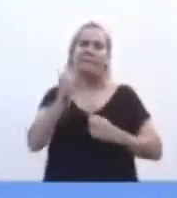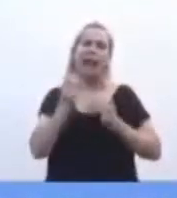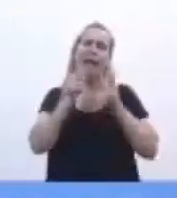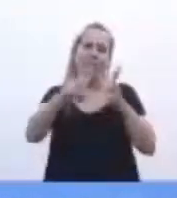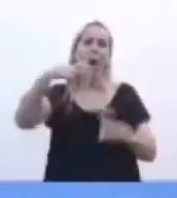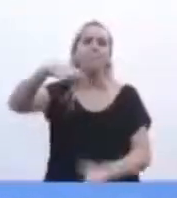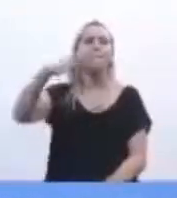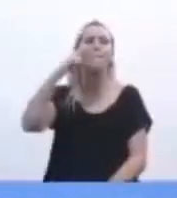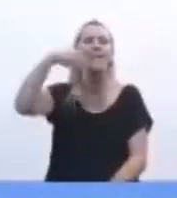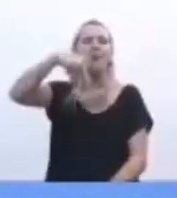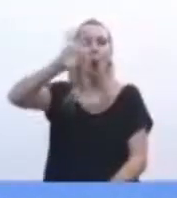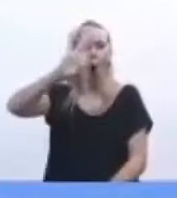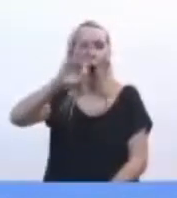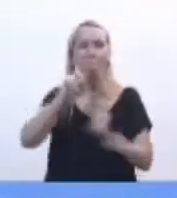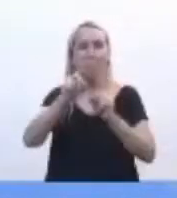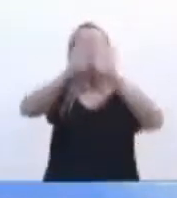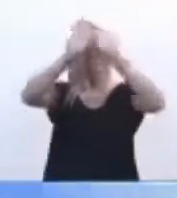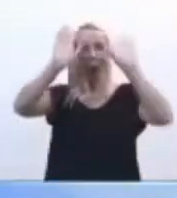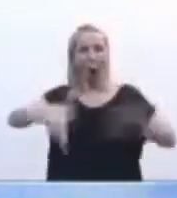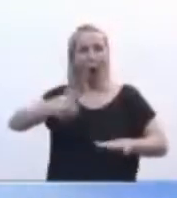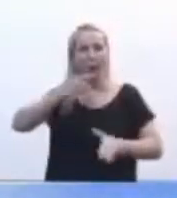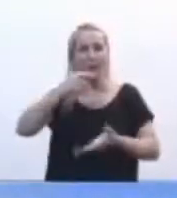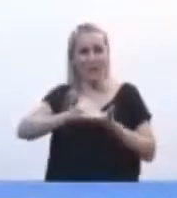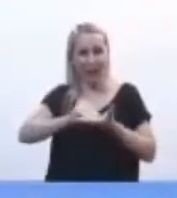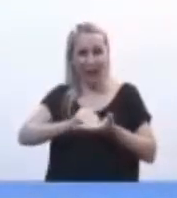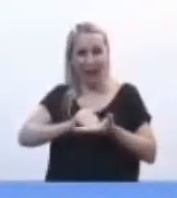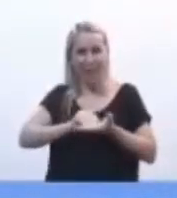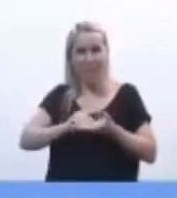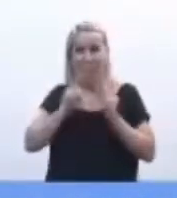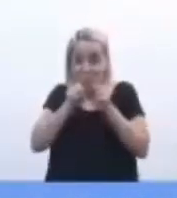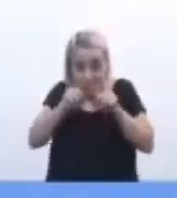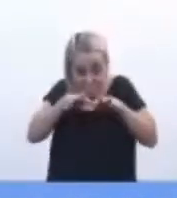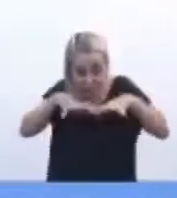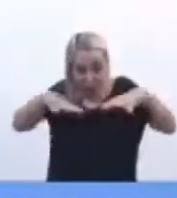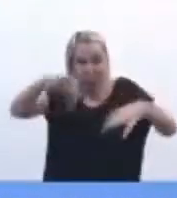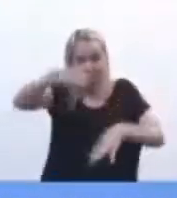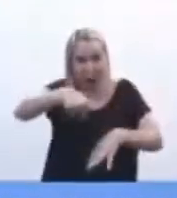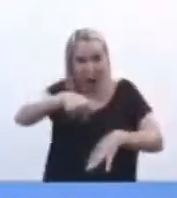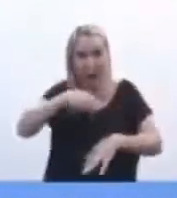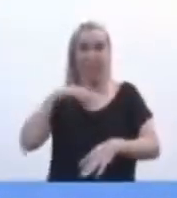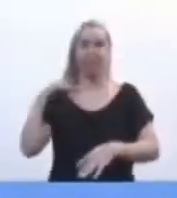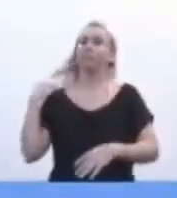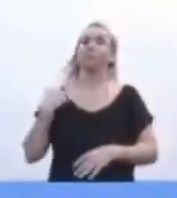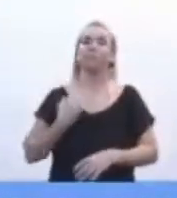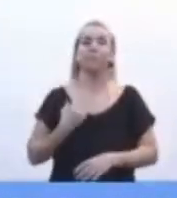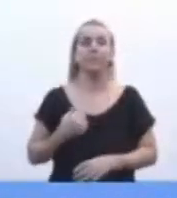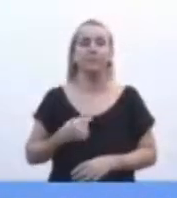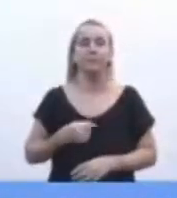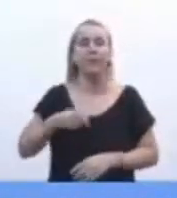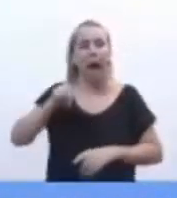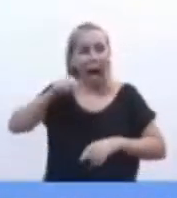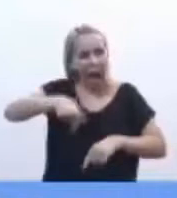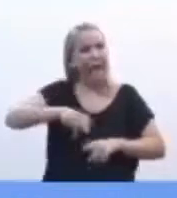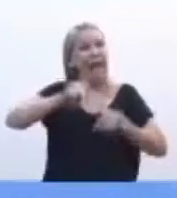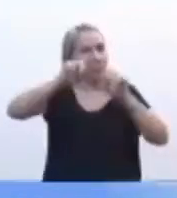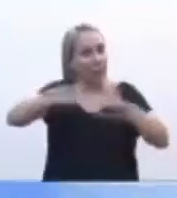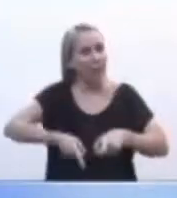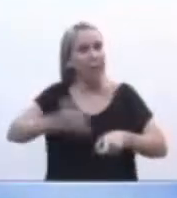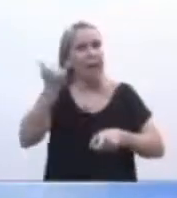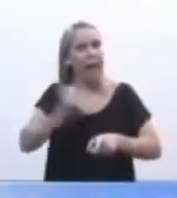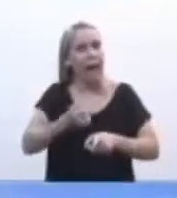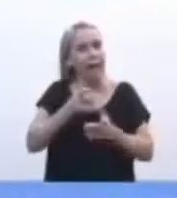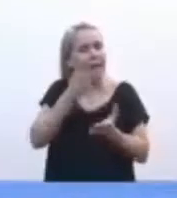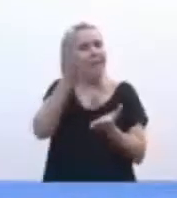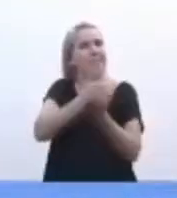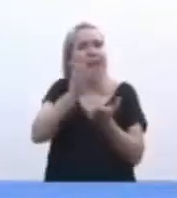pino en este mismo recinto desde esta misma banca en esto también está en juego el